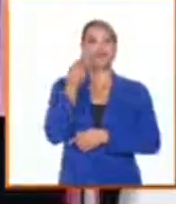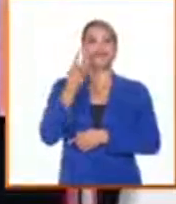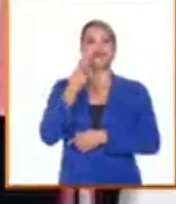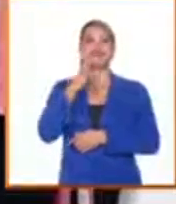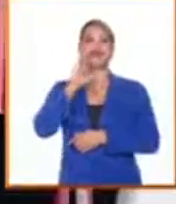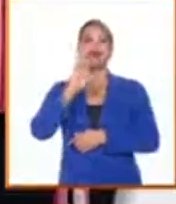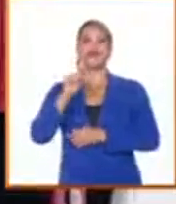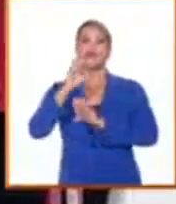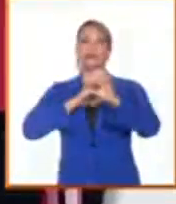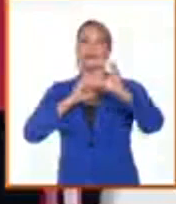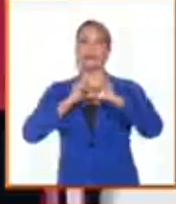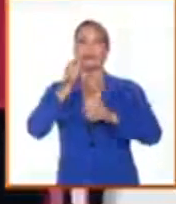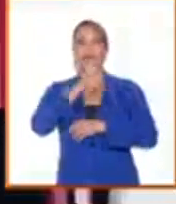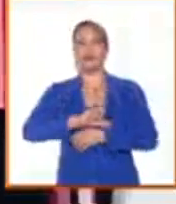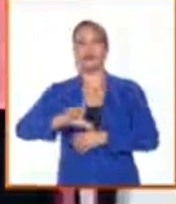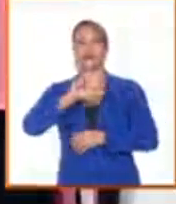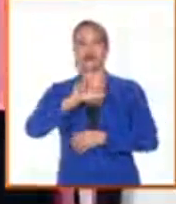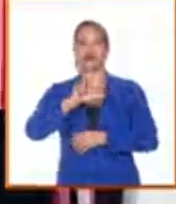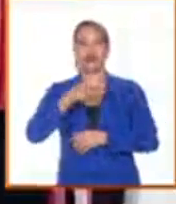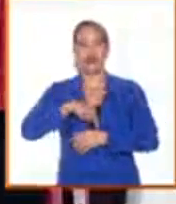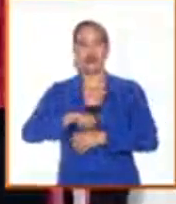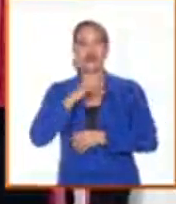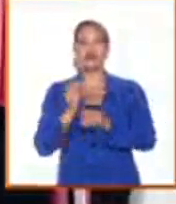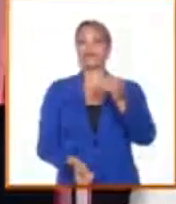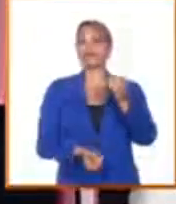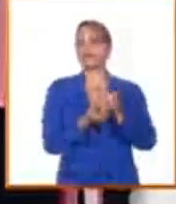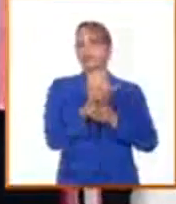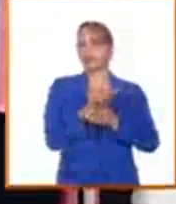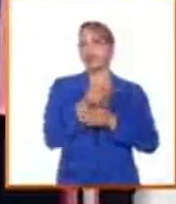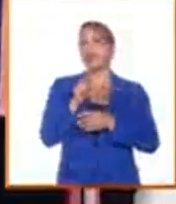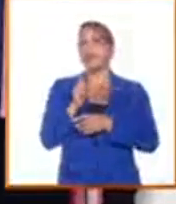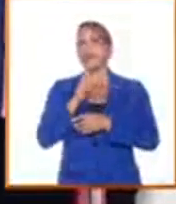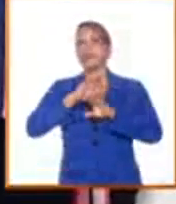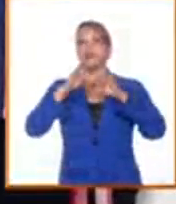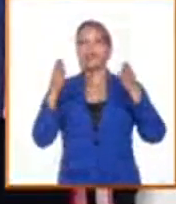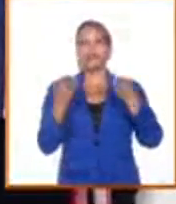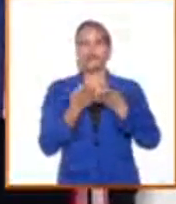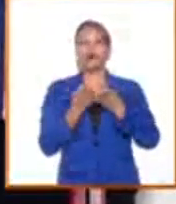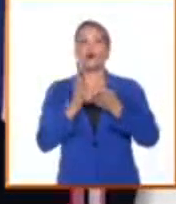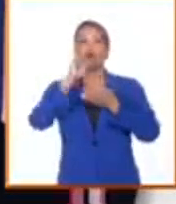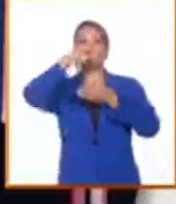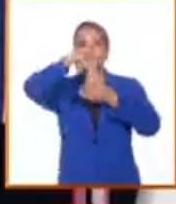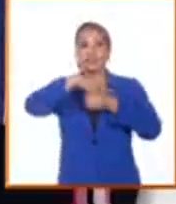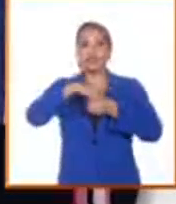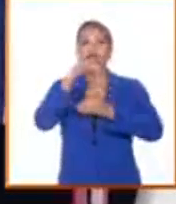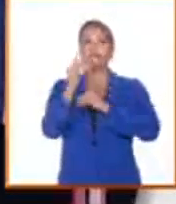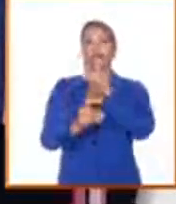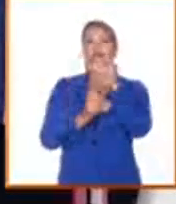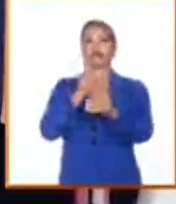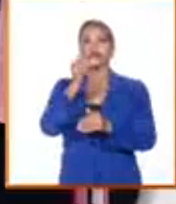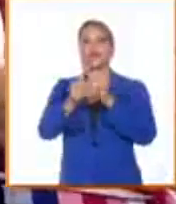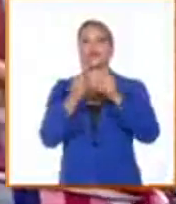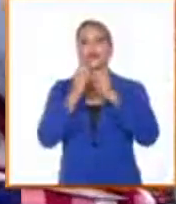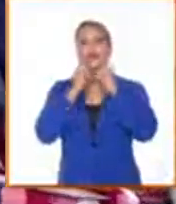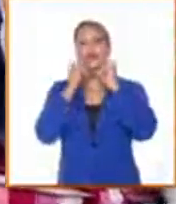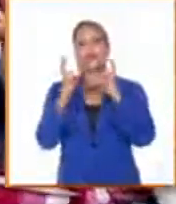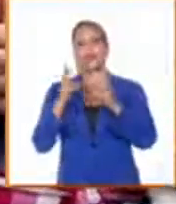habla sin reducir su alcance solo al mediático e incluye todos los procesos que atraviesan nuestra vida cotidiana.